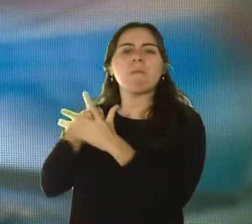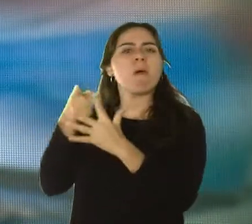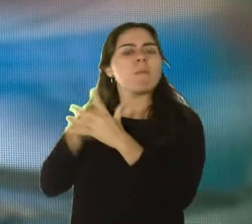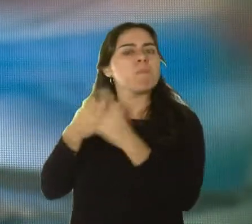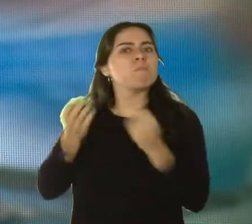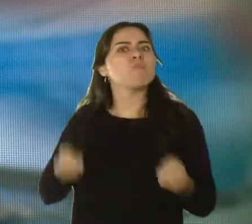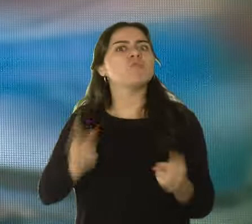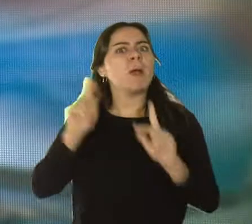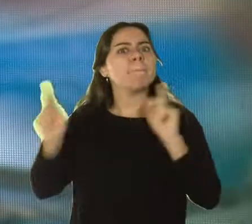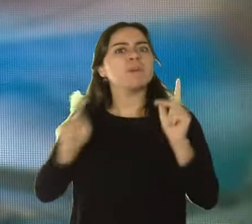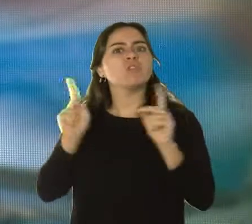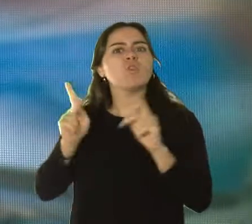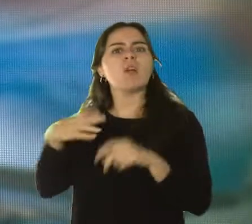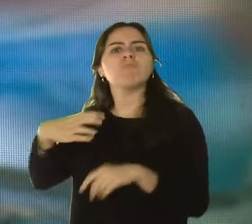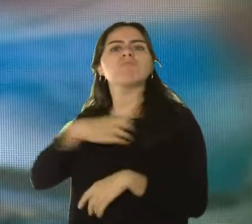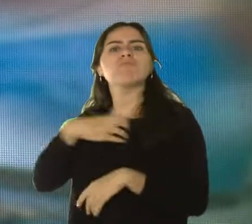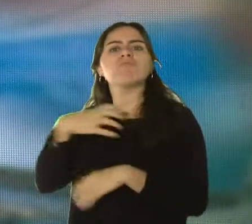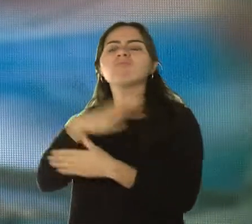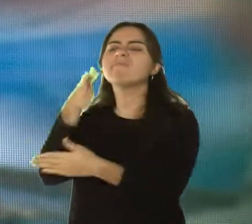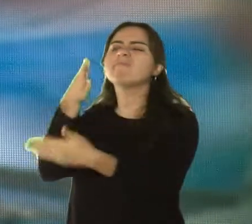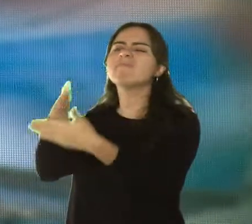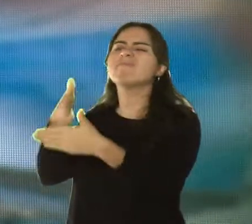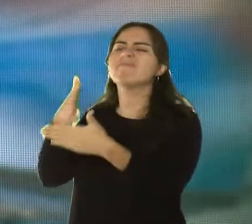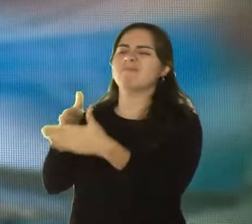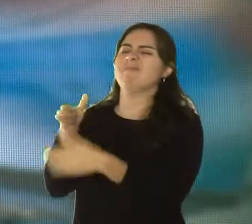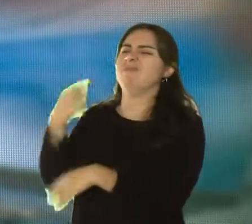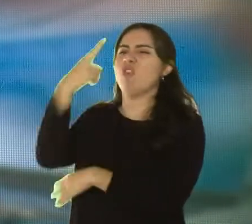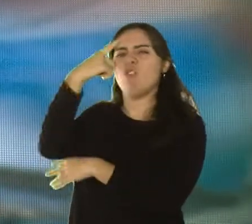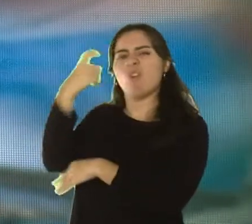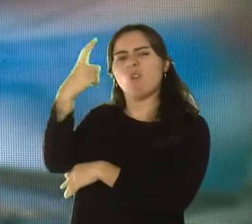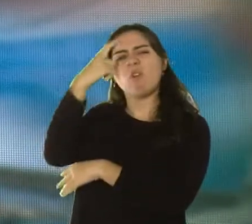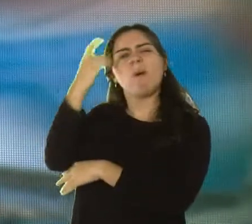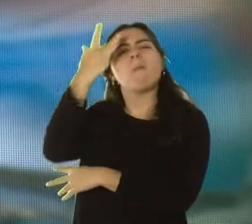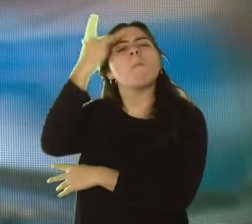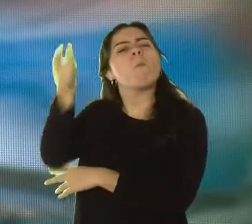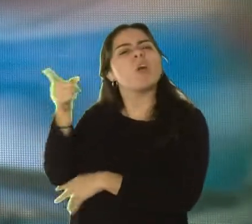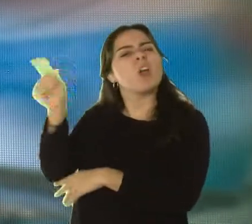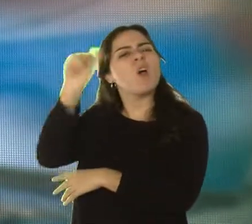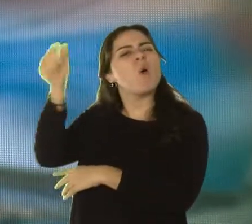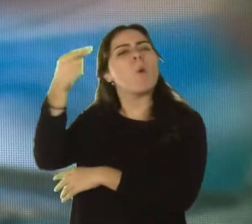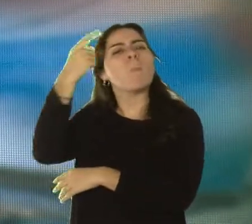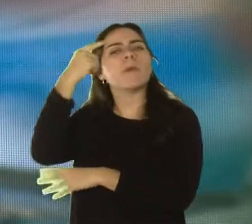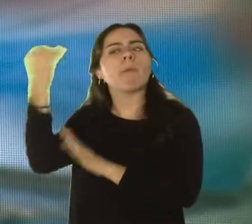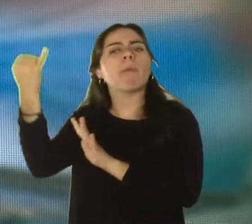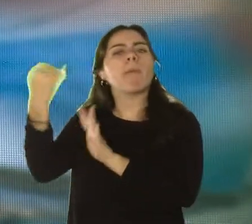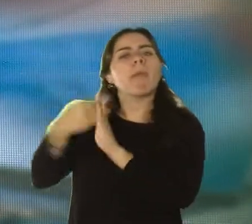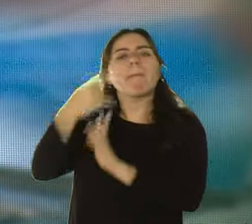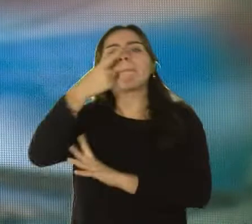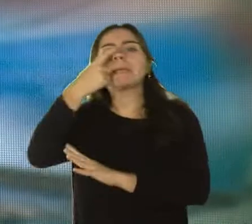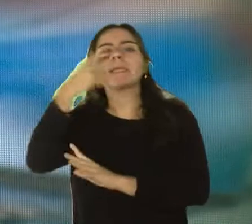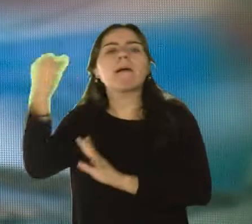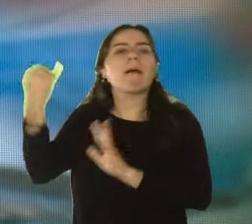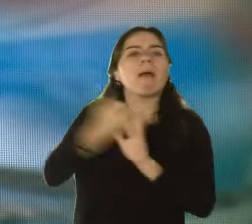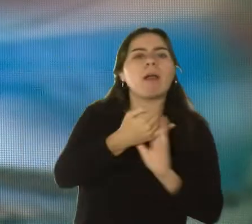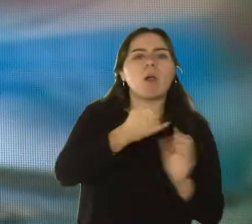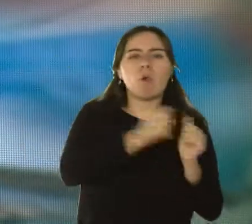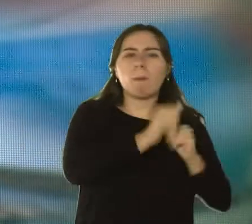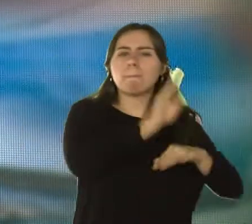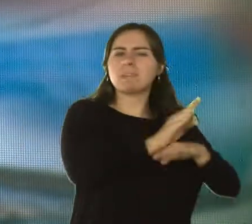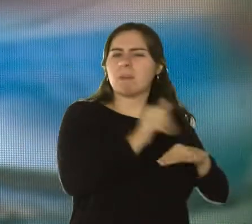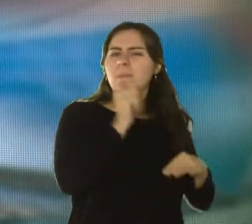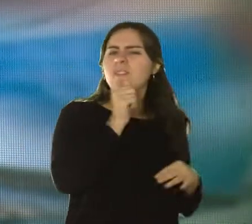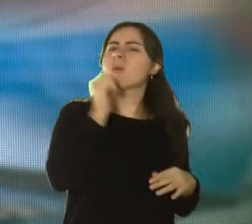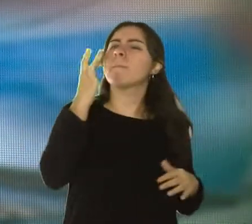radicadas donde están cuestionando el poder del gobierno de entrometerse en los asuntos privados de la empresa, de los comercios privados,